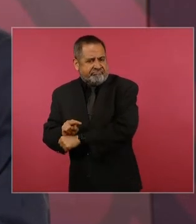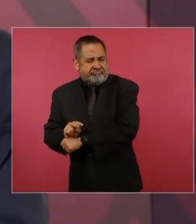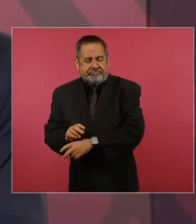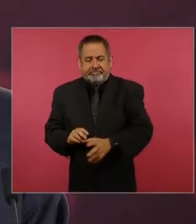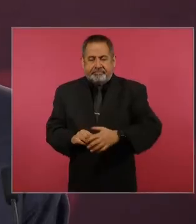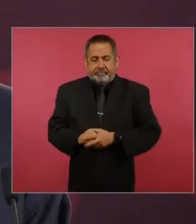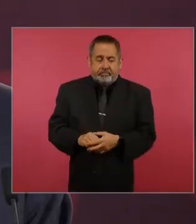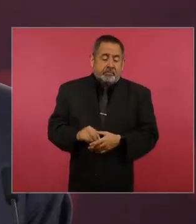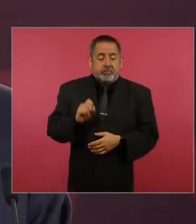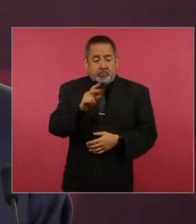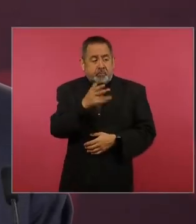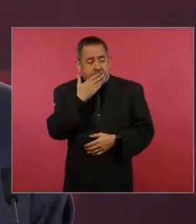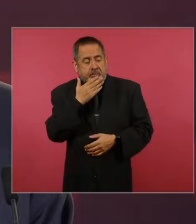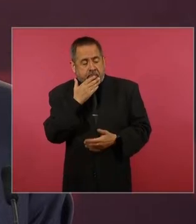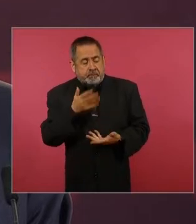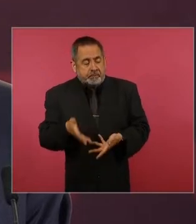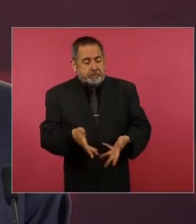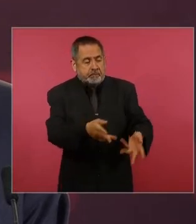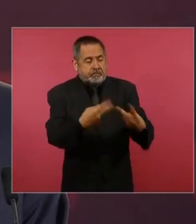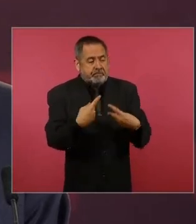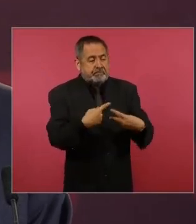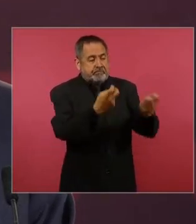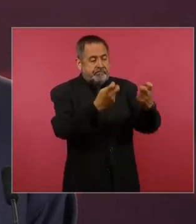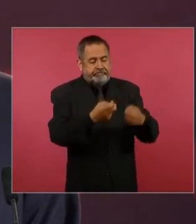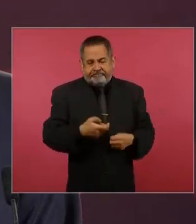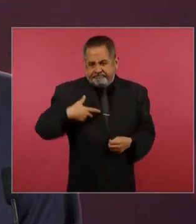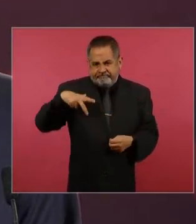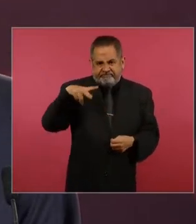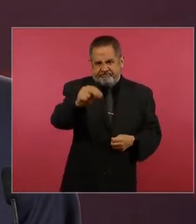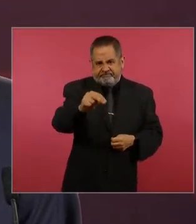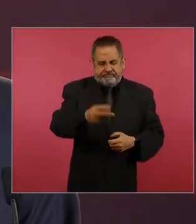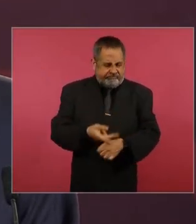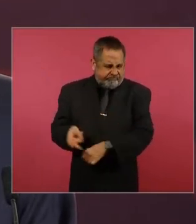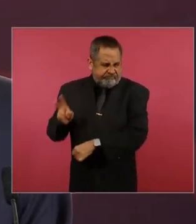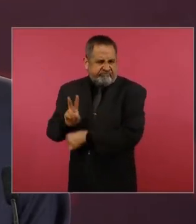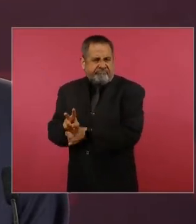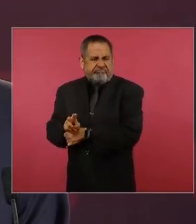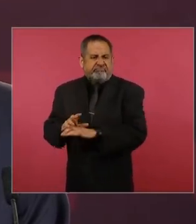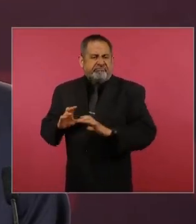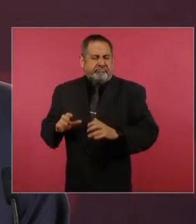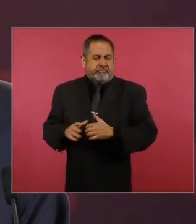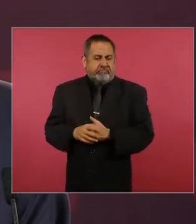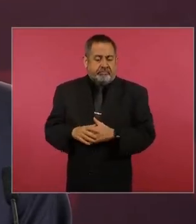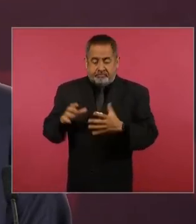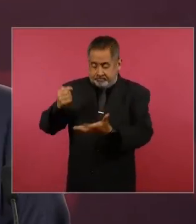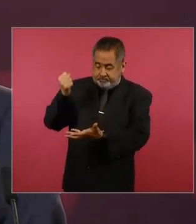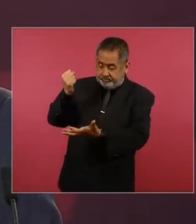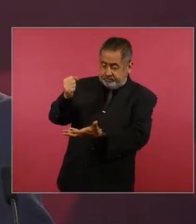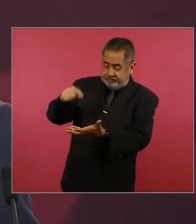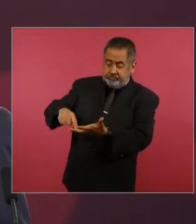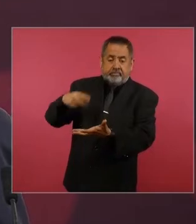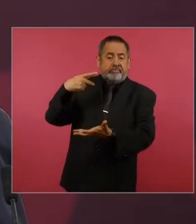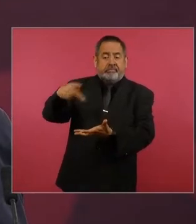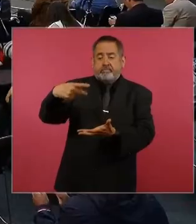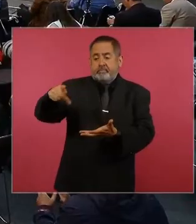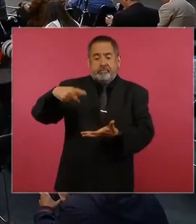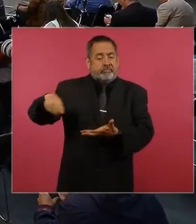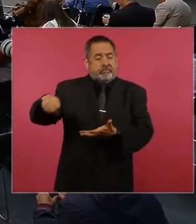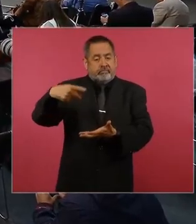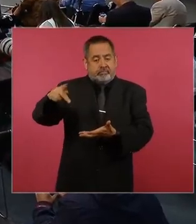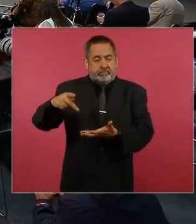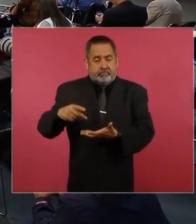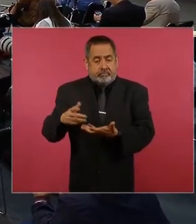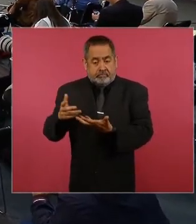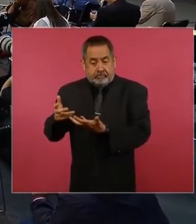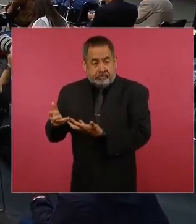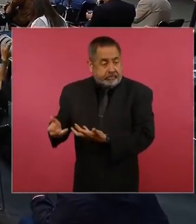que permitamos que nos roben, que dinero del presupuesto se lo